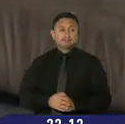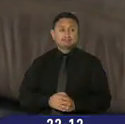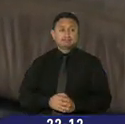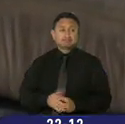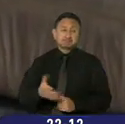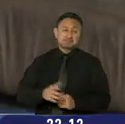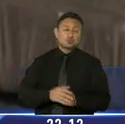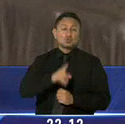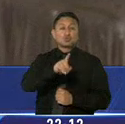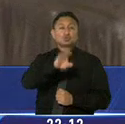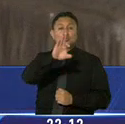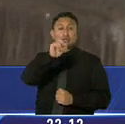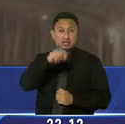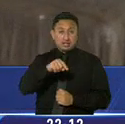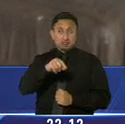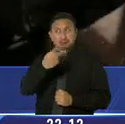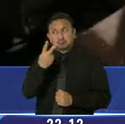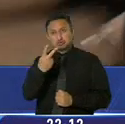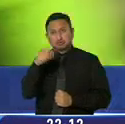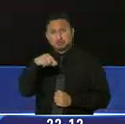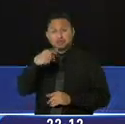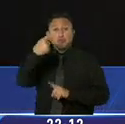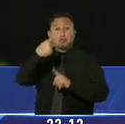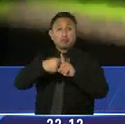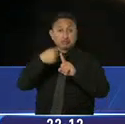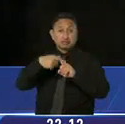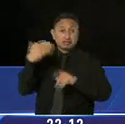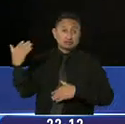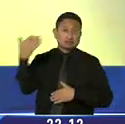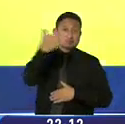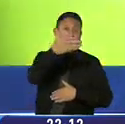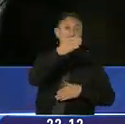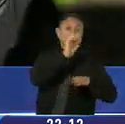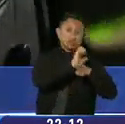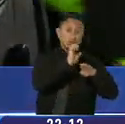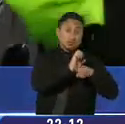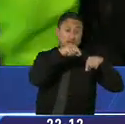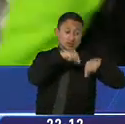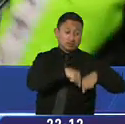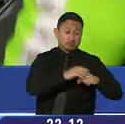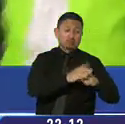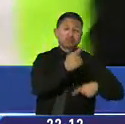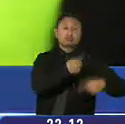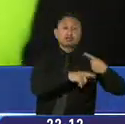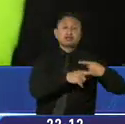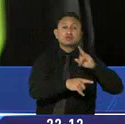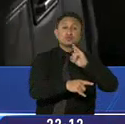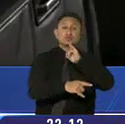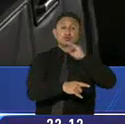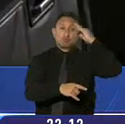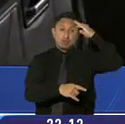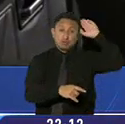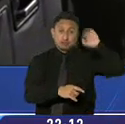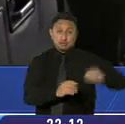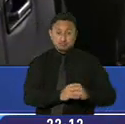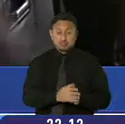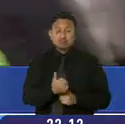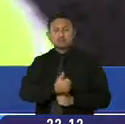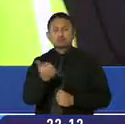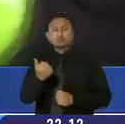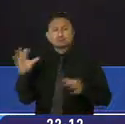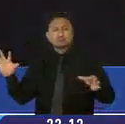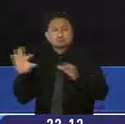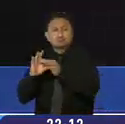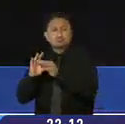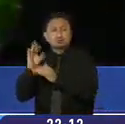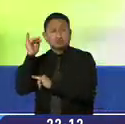mensuales, esta organización llevaba hasta los puertos ecuatorianos para posterior enviar a Estados Unidos y México. Se investiga si tendrían algún nexo con carteles